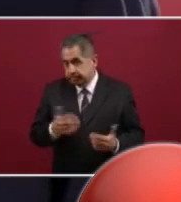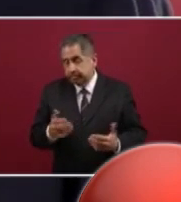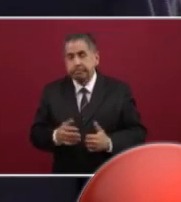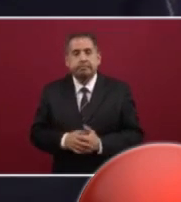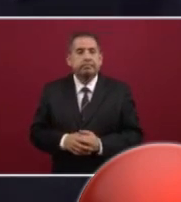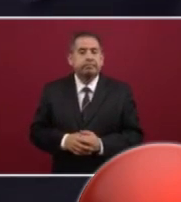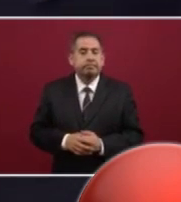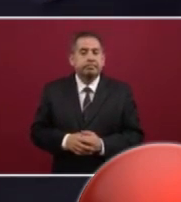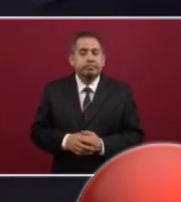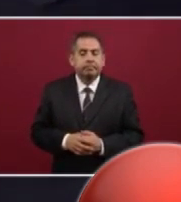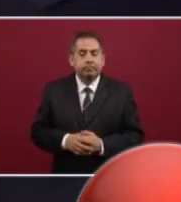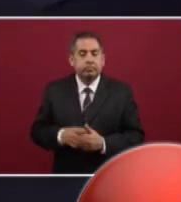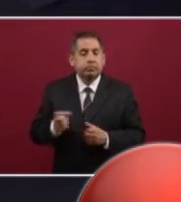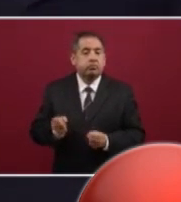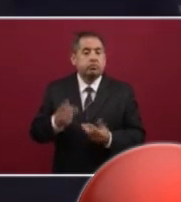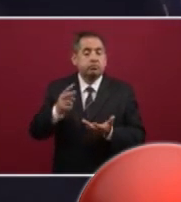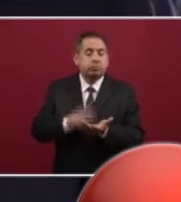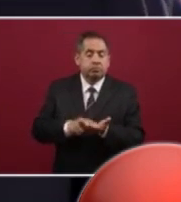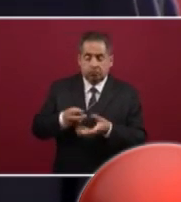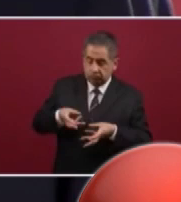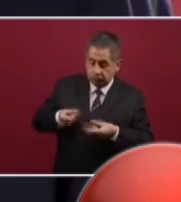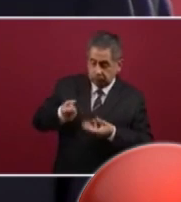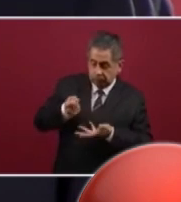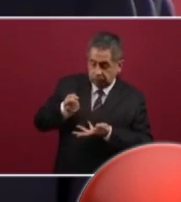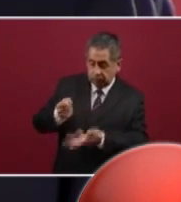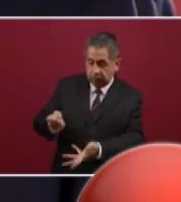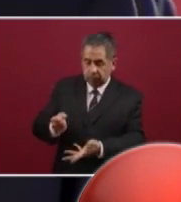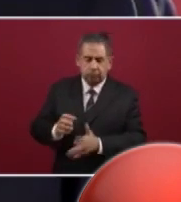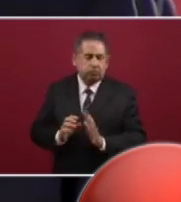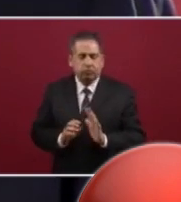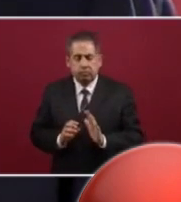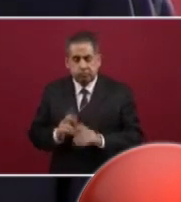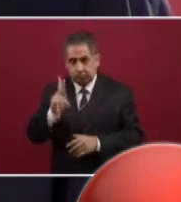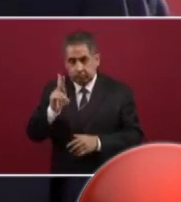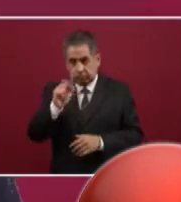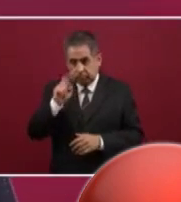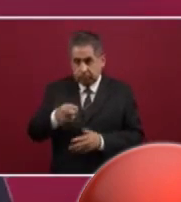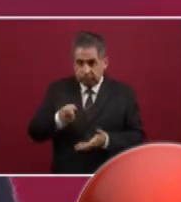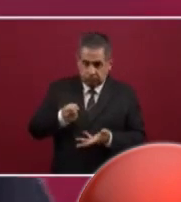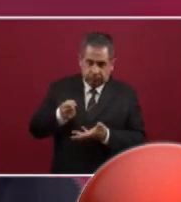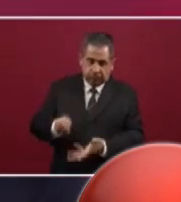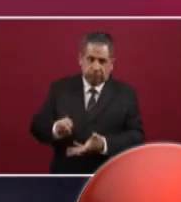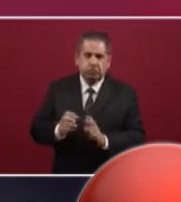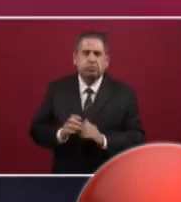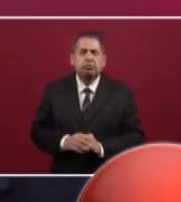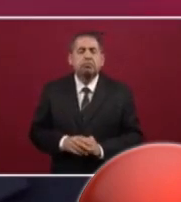cuánto nos va a costar este plan,